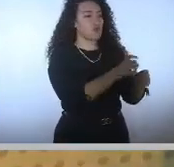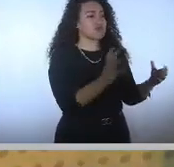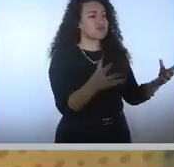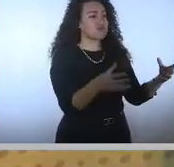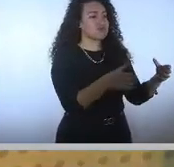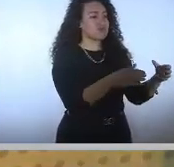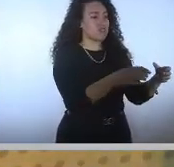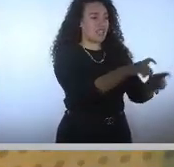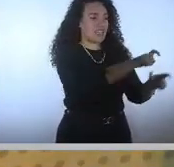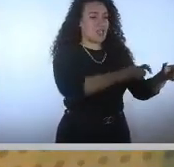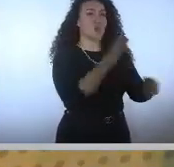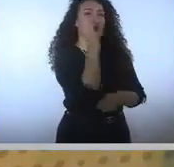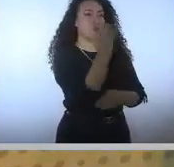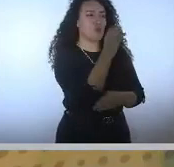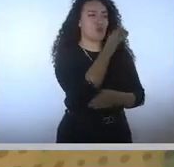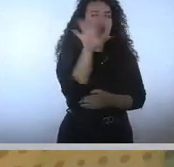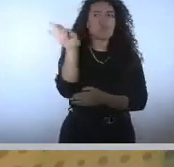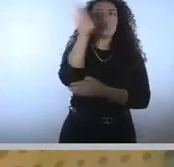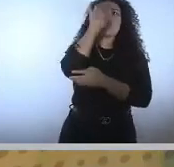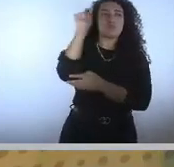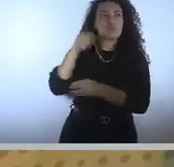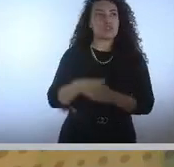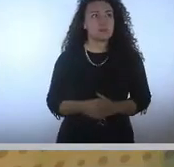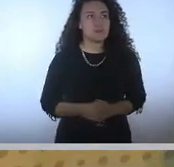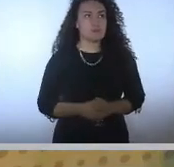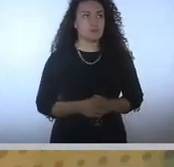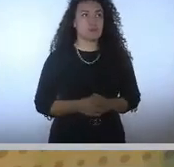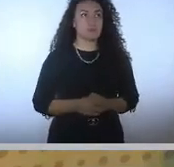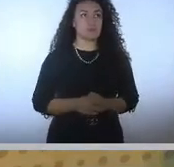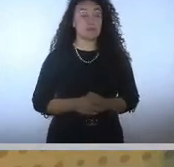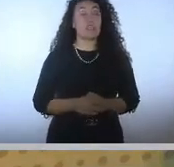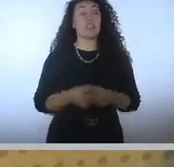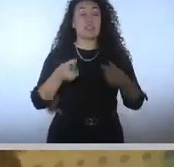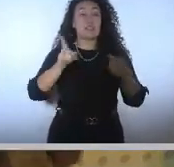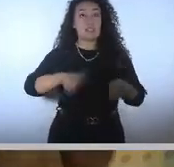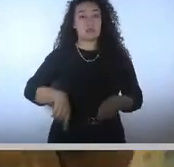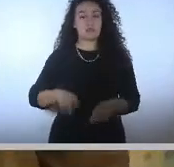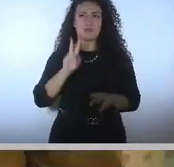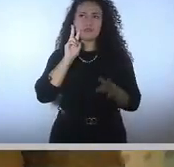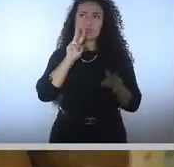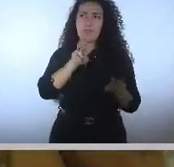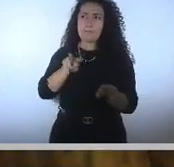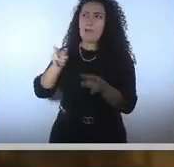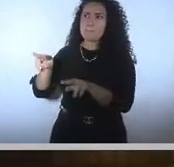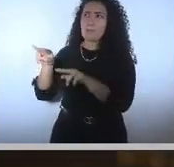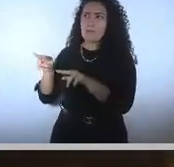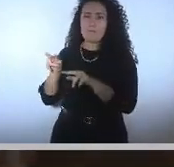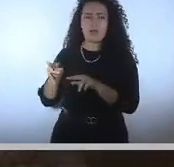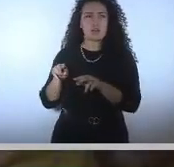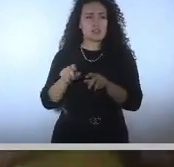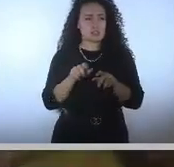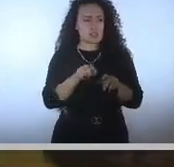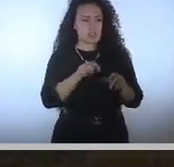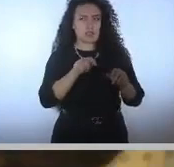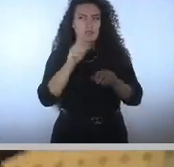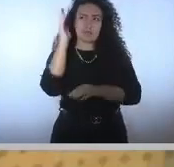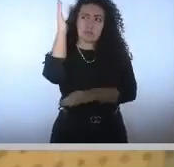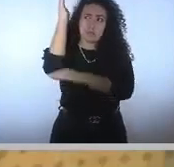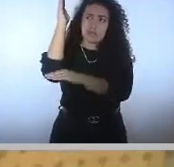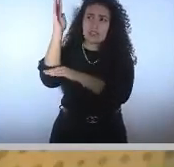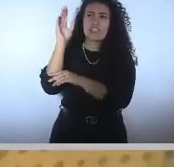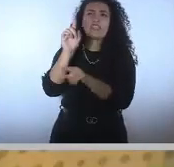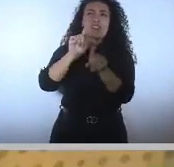Colombia, pero también tuvimos el placer de ver esta plenaria llena de